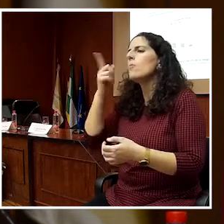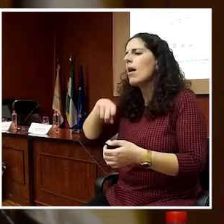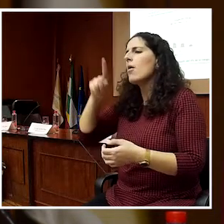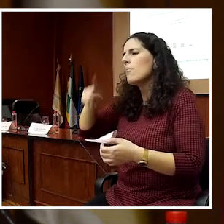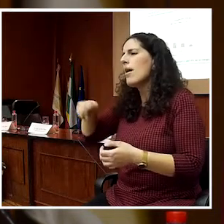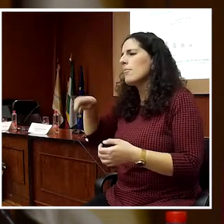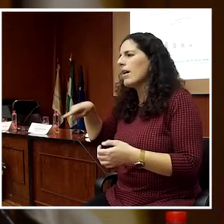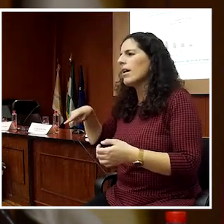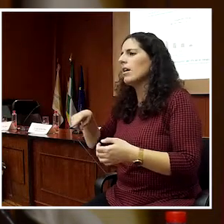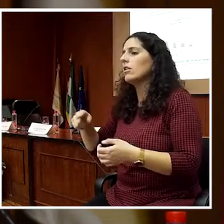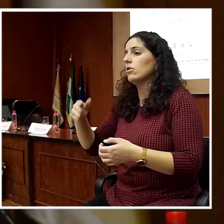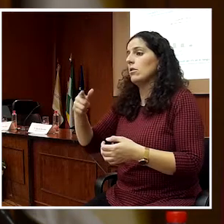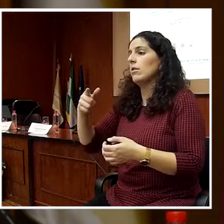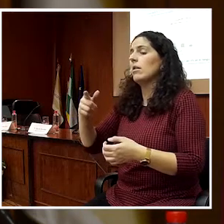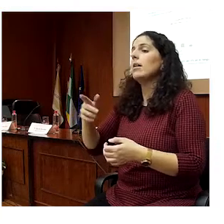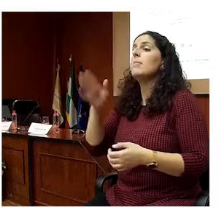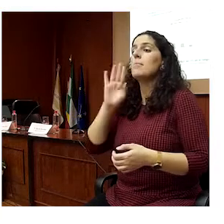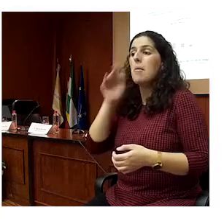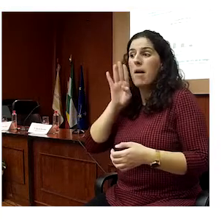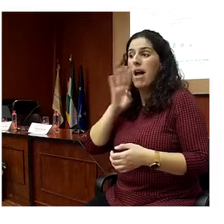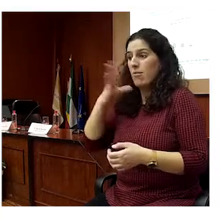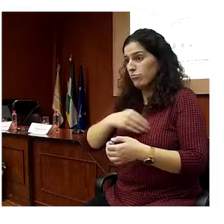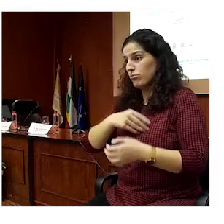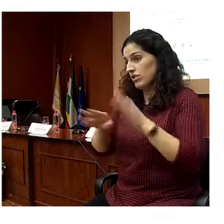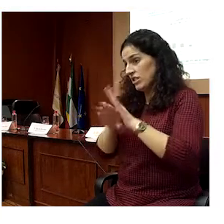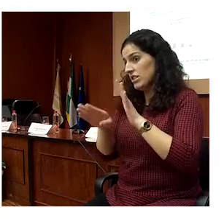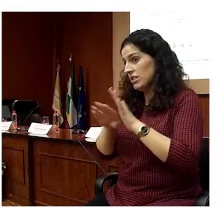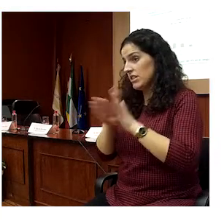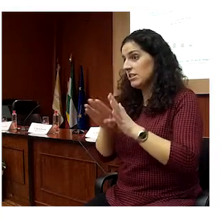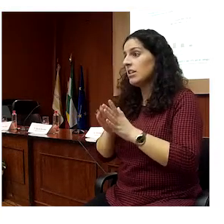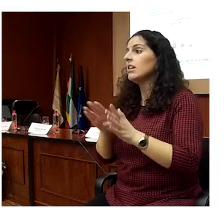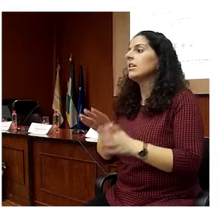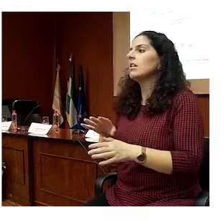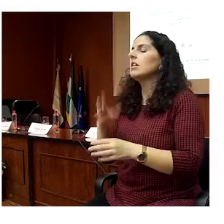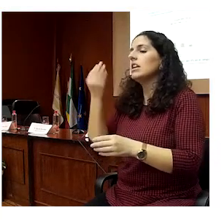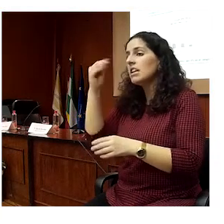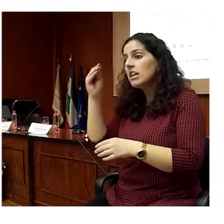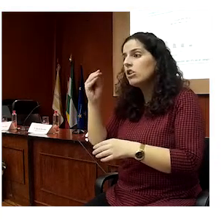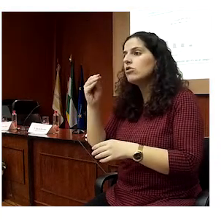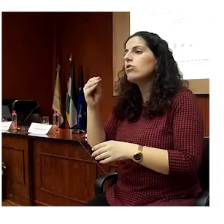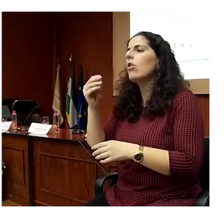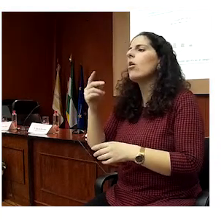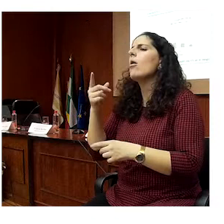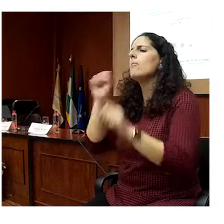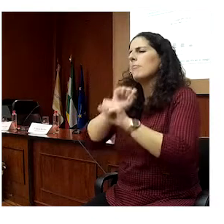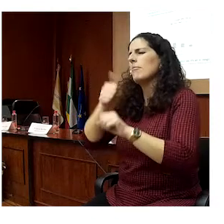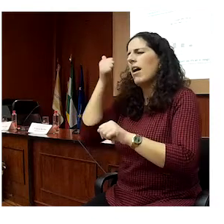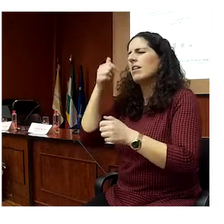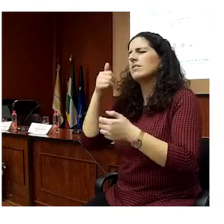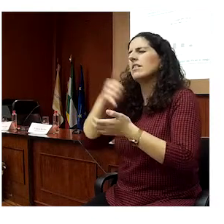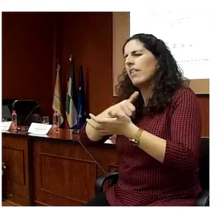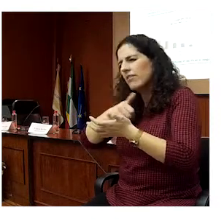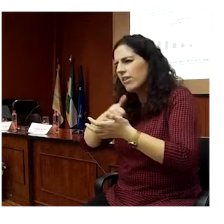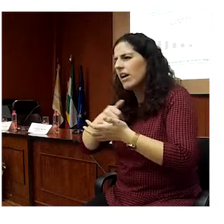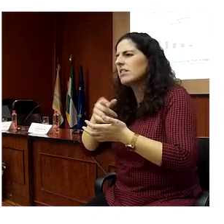en los que una madre da leche materna está relacionado con que un niño esté más protegido